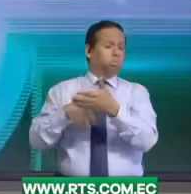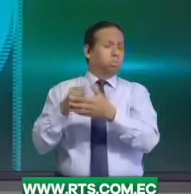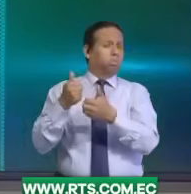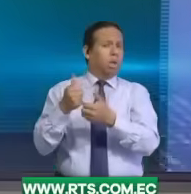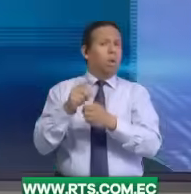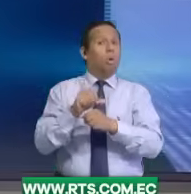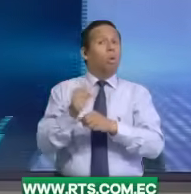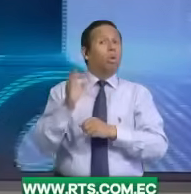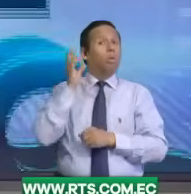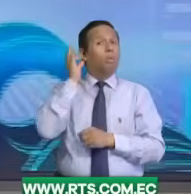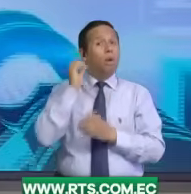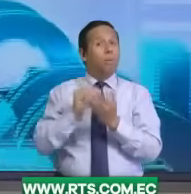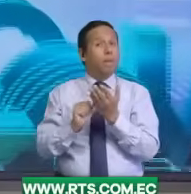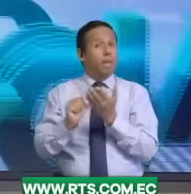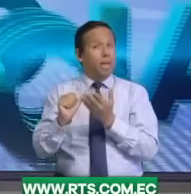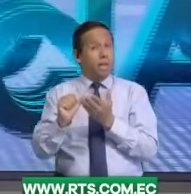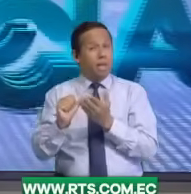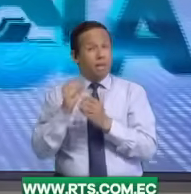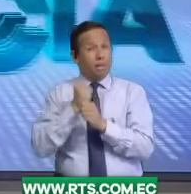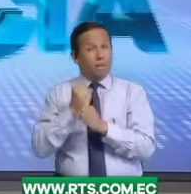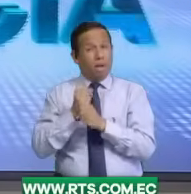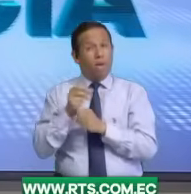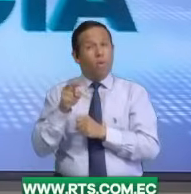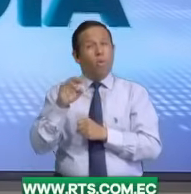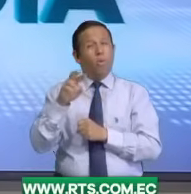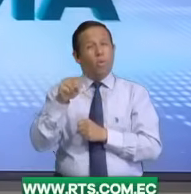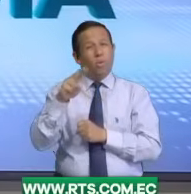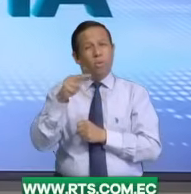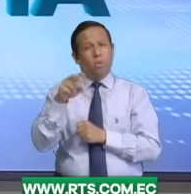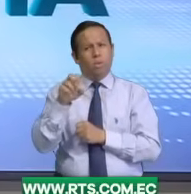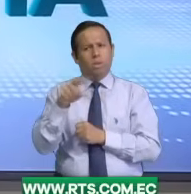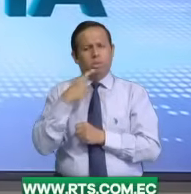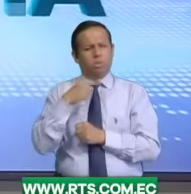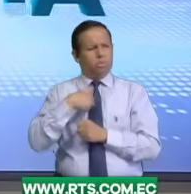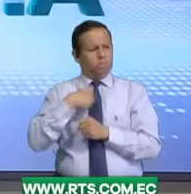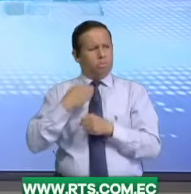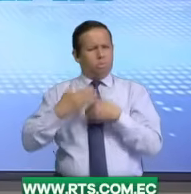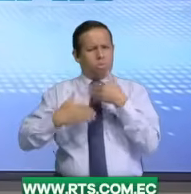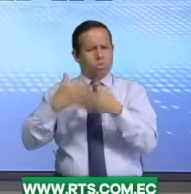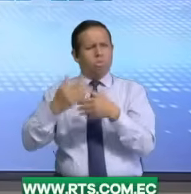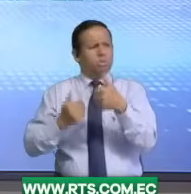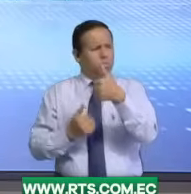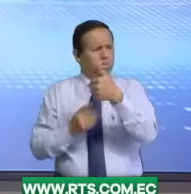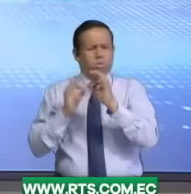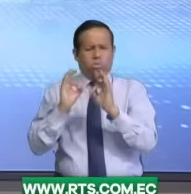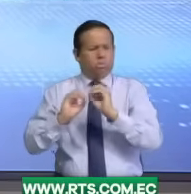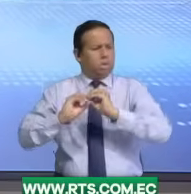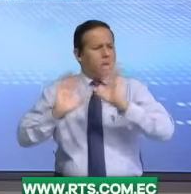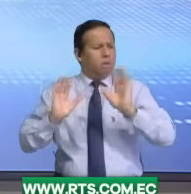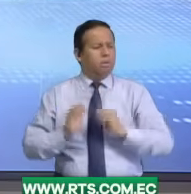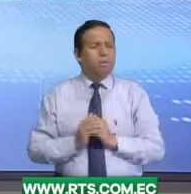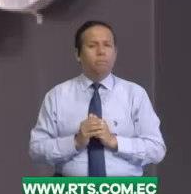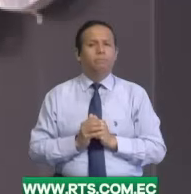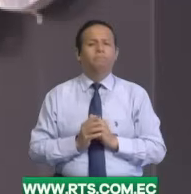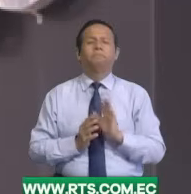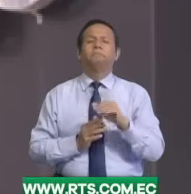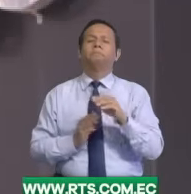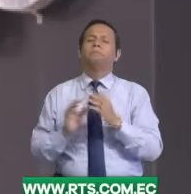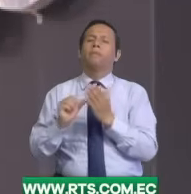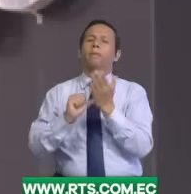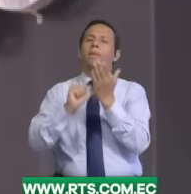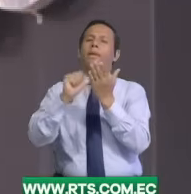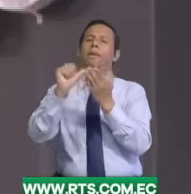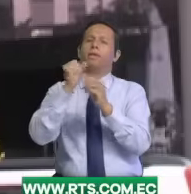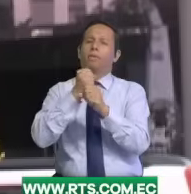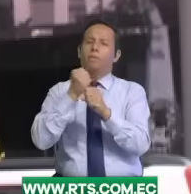Trabajo, Ivonne Núñez, defendió la idoneidad del proceso sancionatorio. La decisión del Ministerio